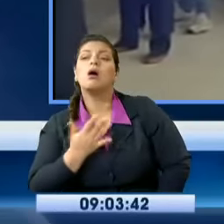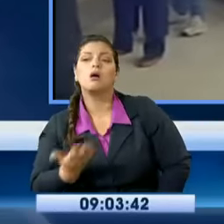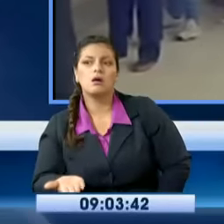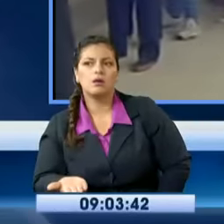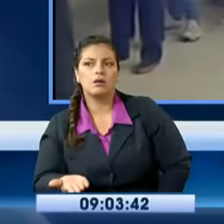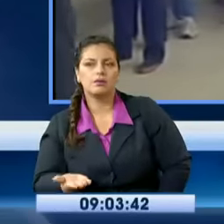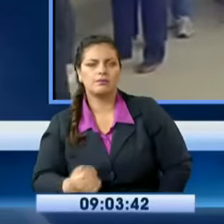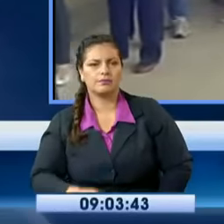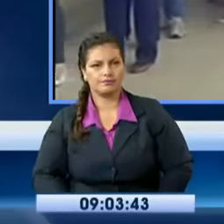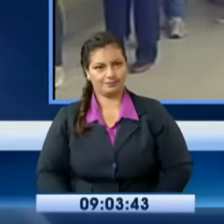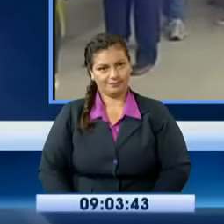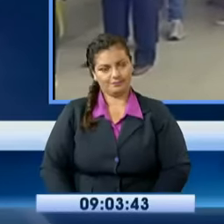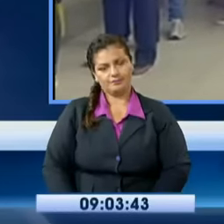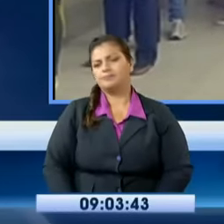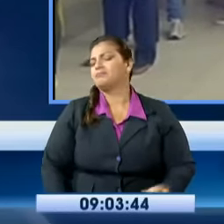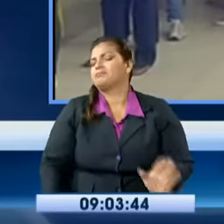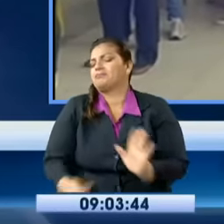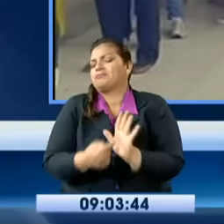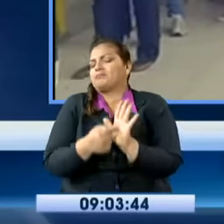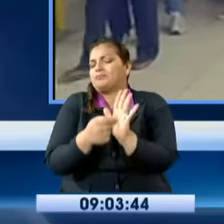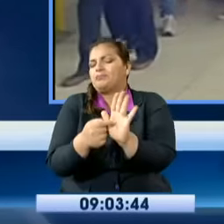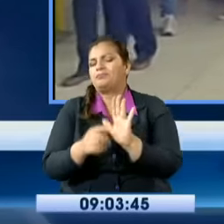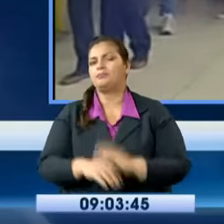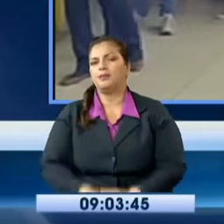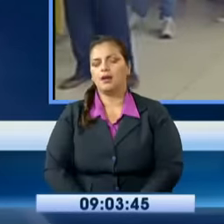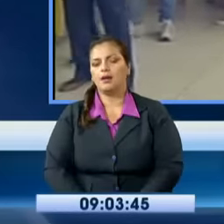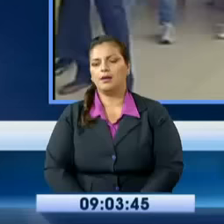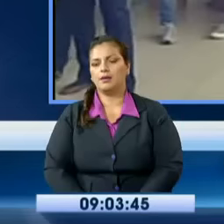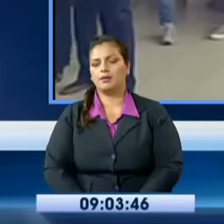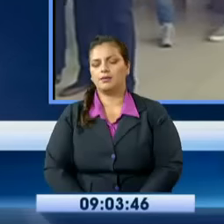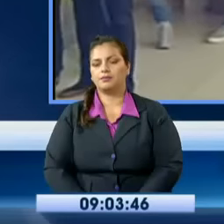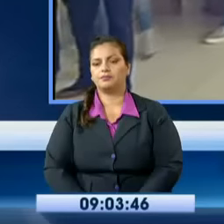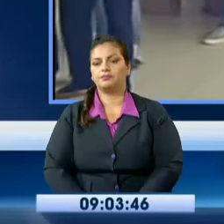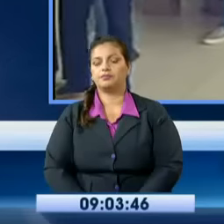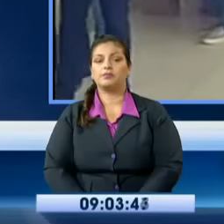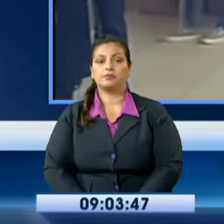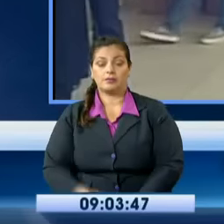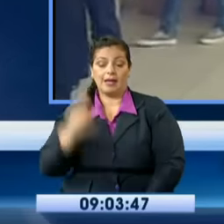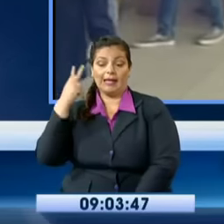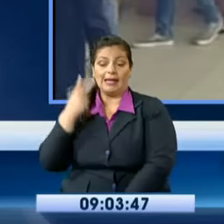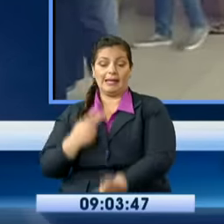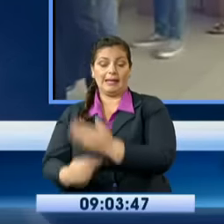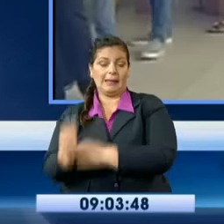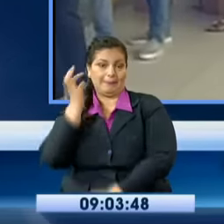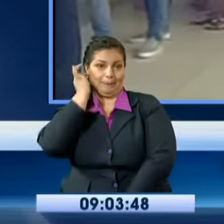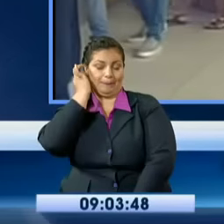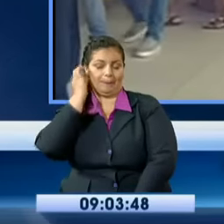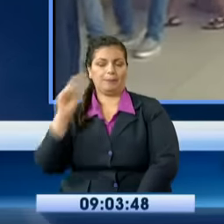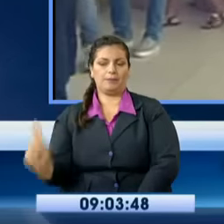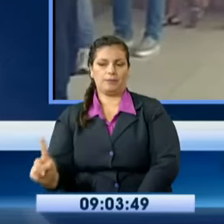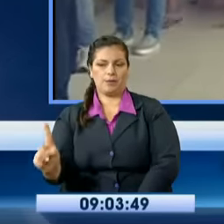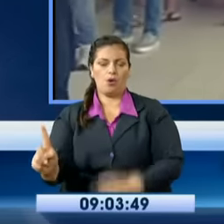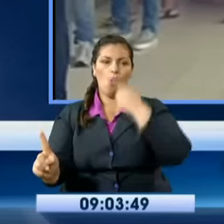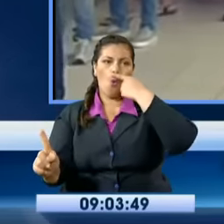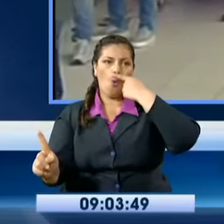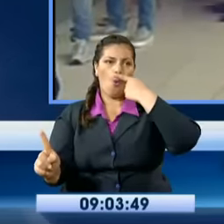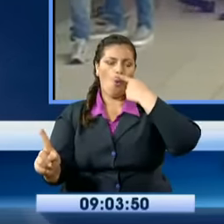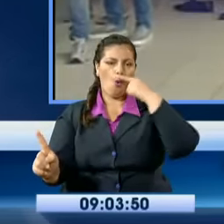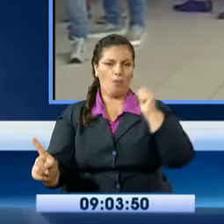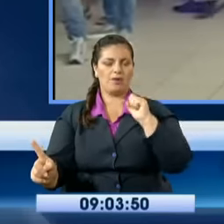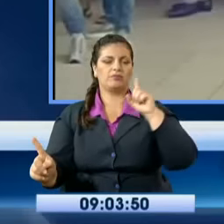que resulta que a tu hija, un patán por ahí... la está toqueteando o le está faltando el respeto y el otro mira para otro